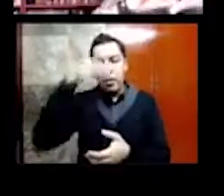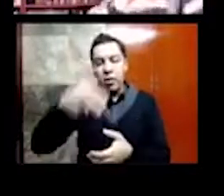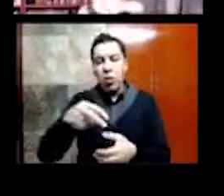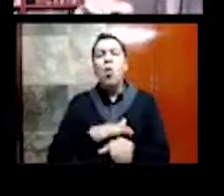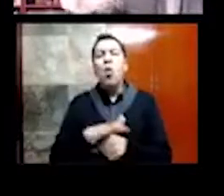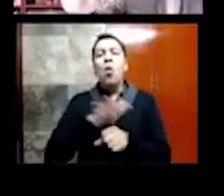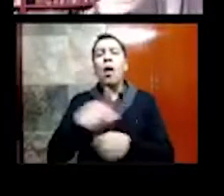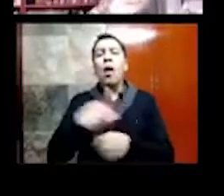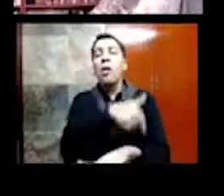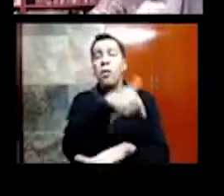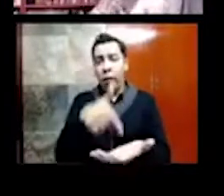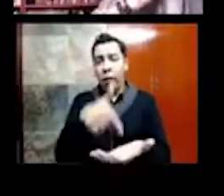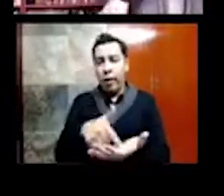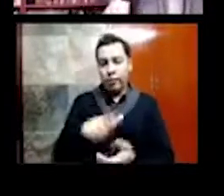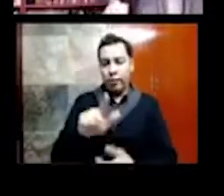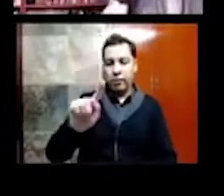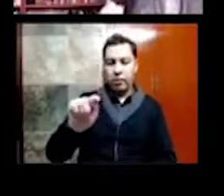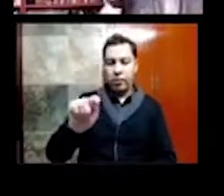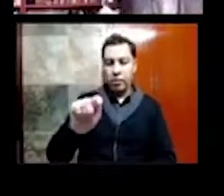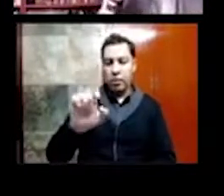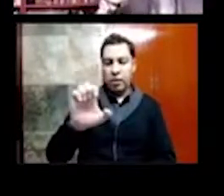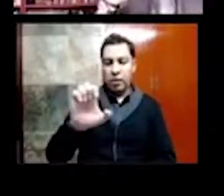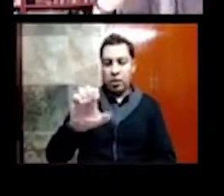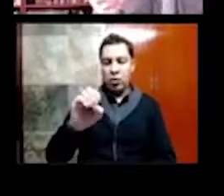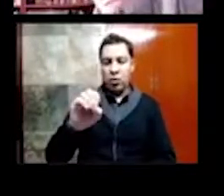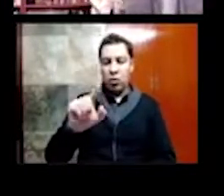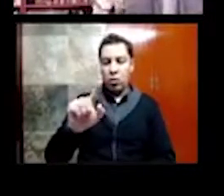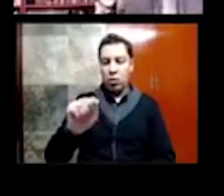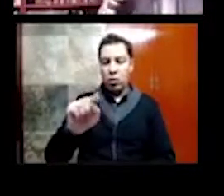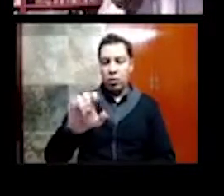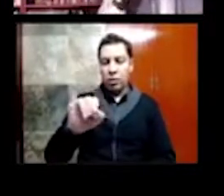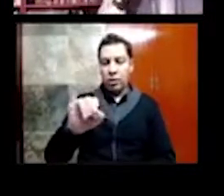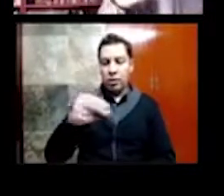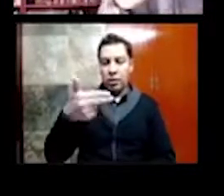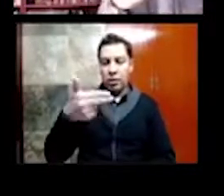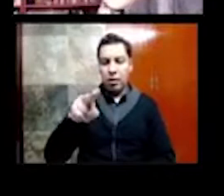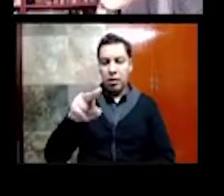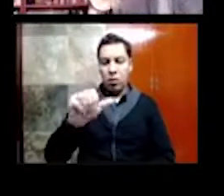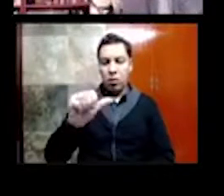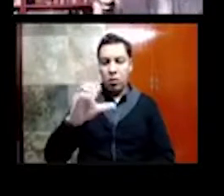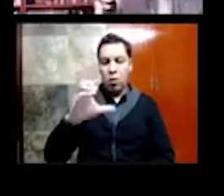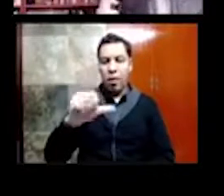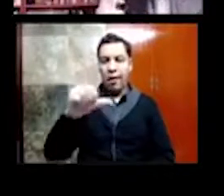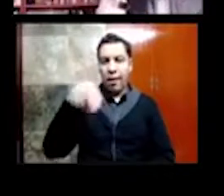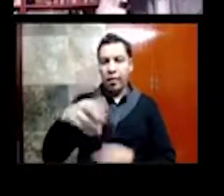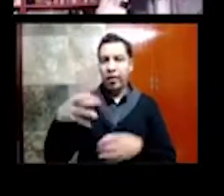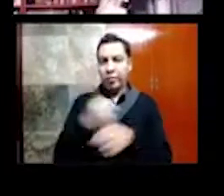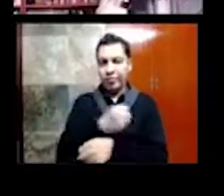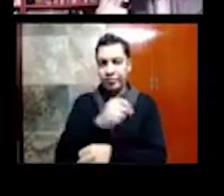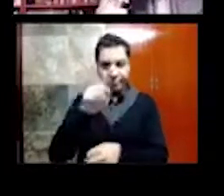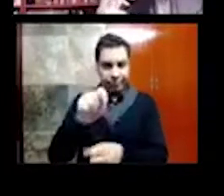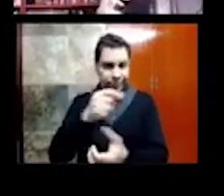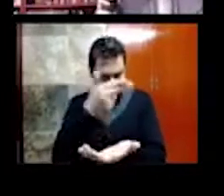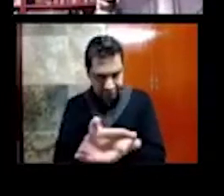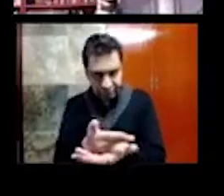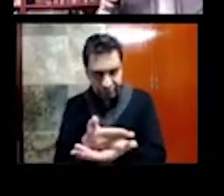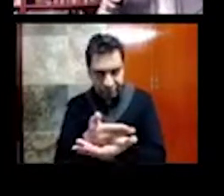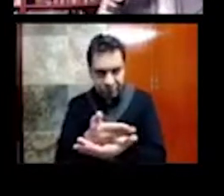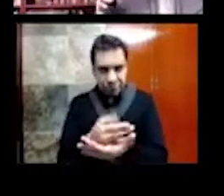suerte de horizontalización del discurso en la fachada frontal hacia la plaza,